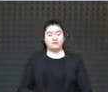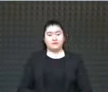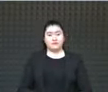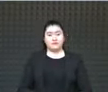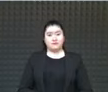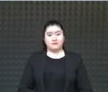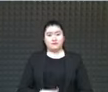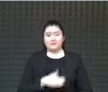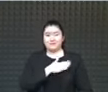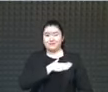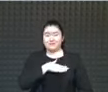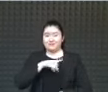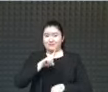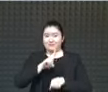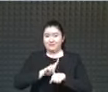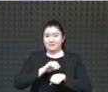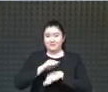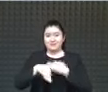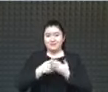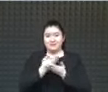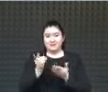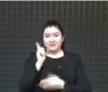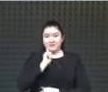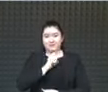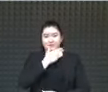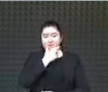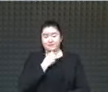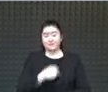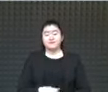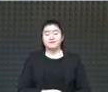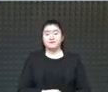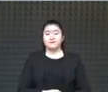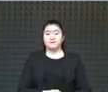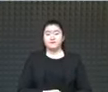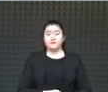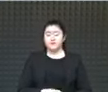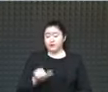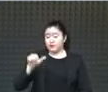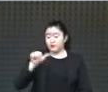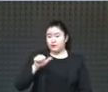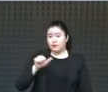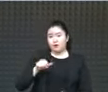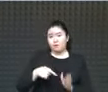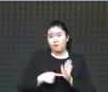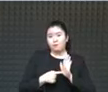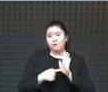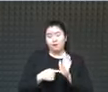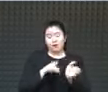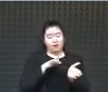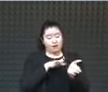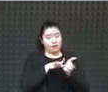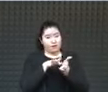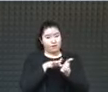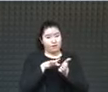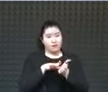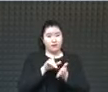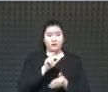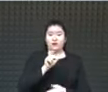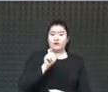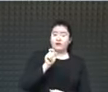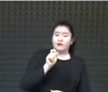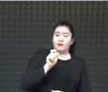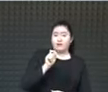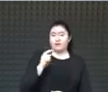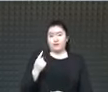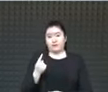Buenos días a todos y todas. Estamos presentando entonces los apoyos 2021 de becas para el bienestar de las